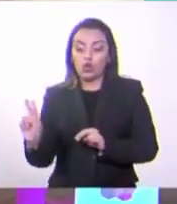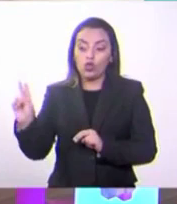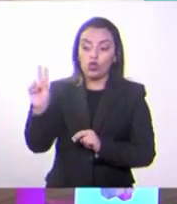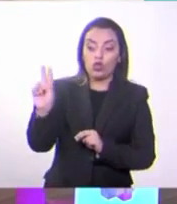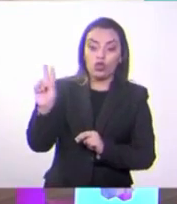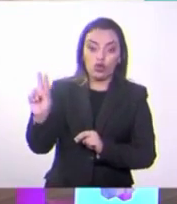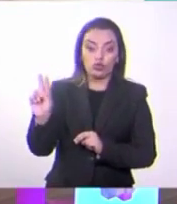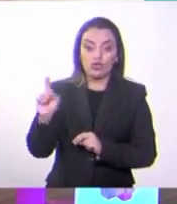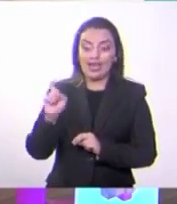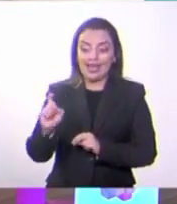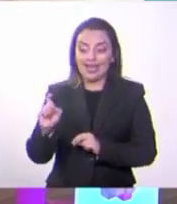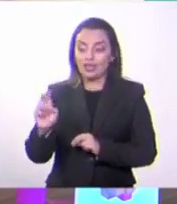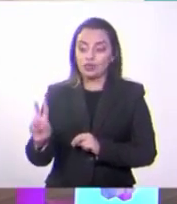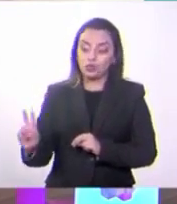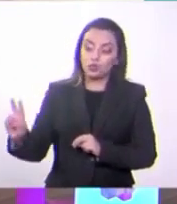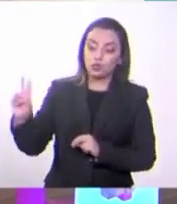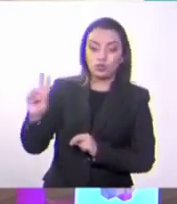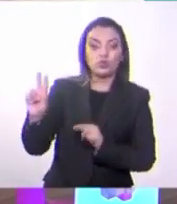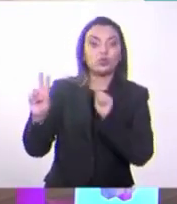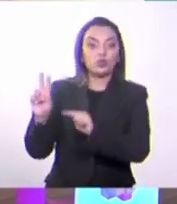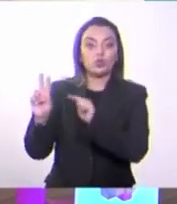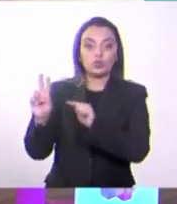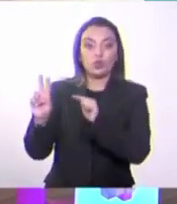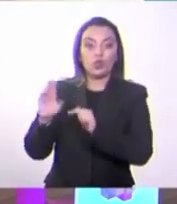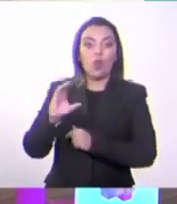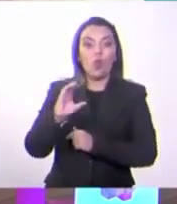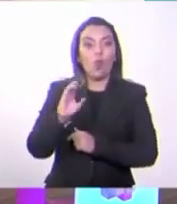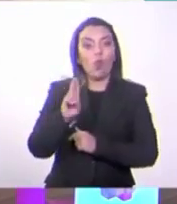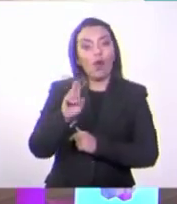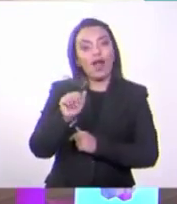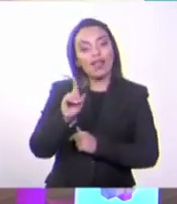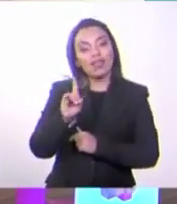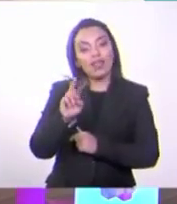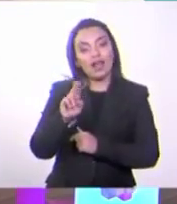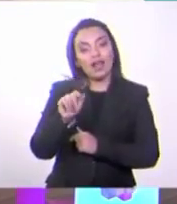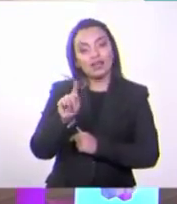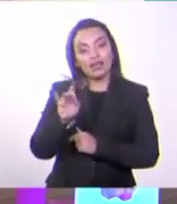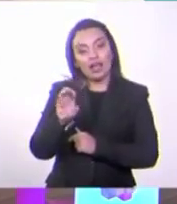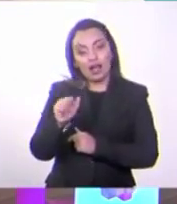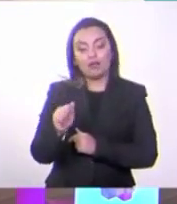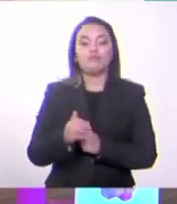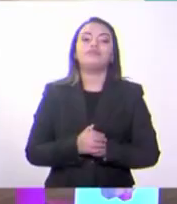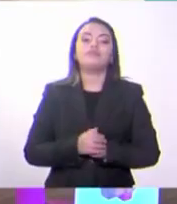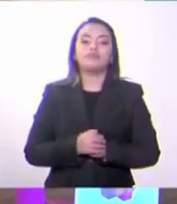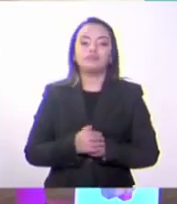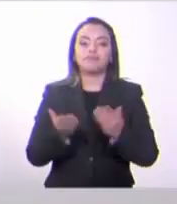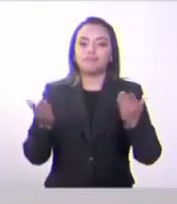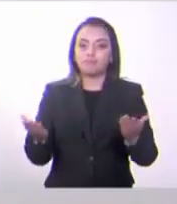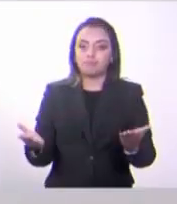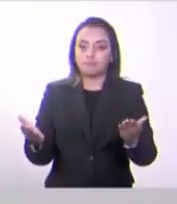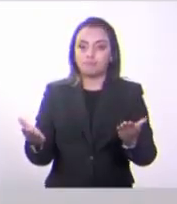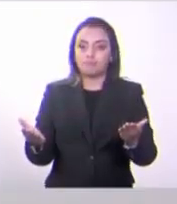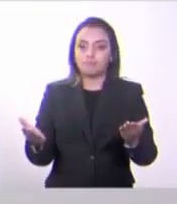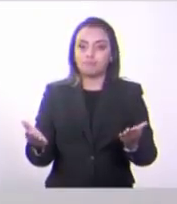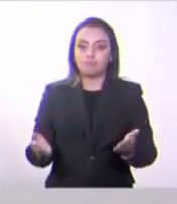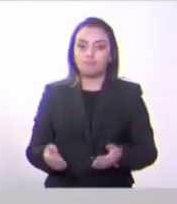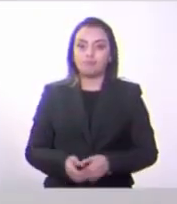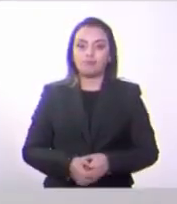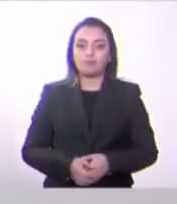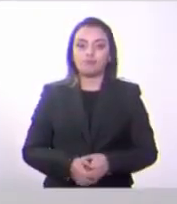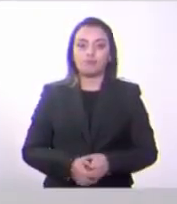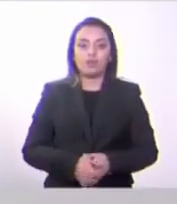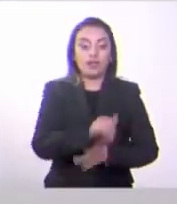2. Es 2, Por eso tenemos una cuadrática. Muy bien, ahora, ¿qué hacemos? Ahora, agarremos las gráficas de ambas